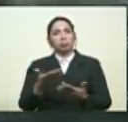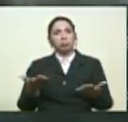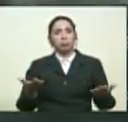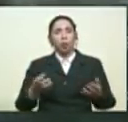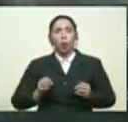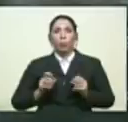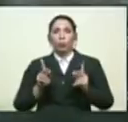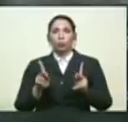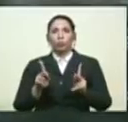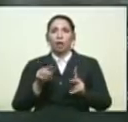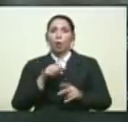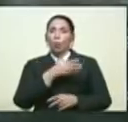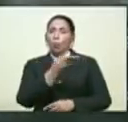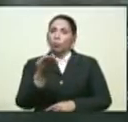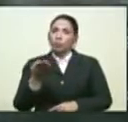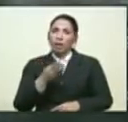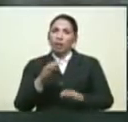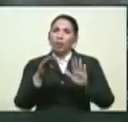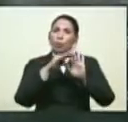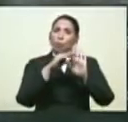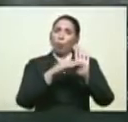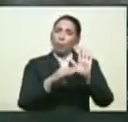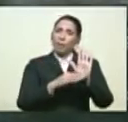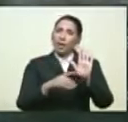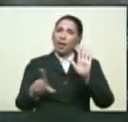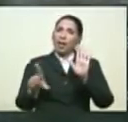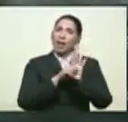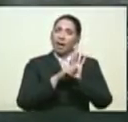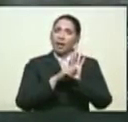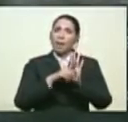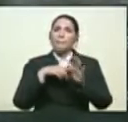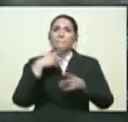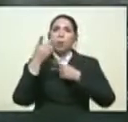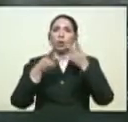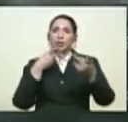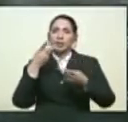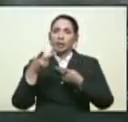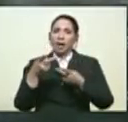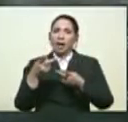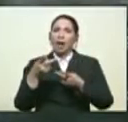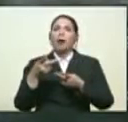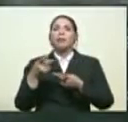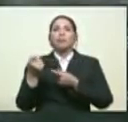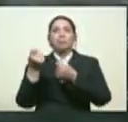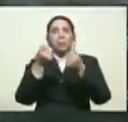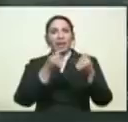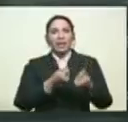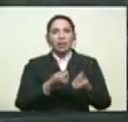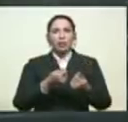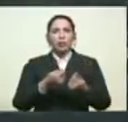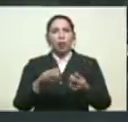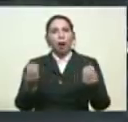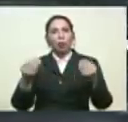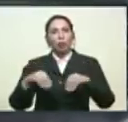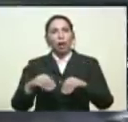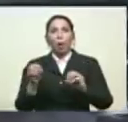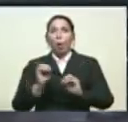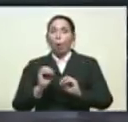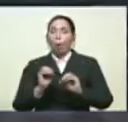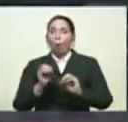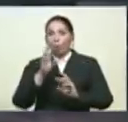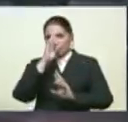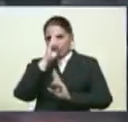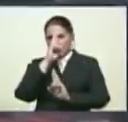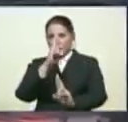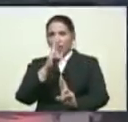O cumplen con la ley de política de precios acordados, o respetan los mecanismos de fijación de